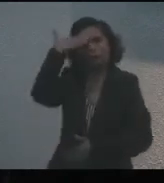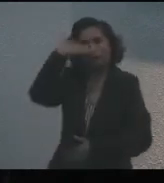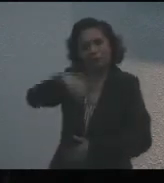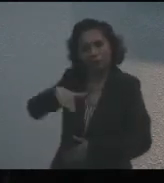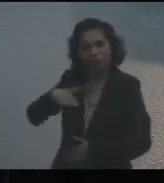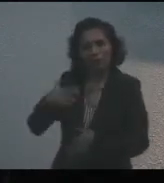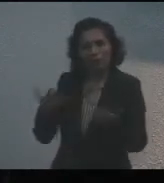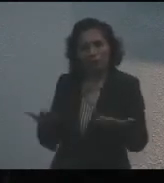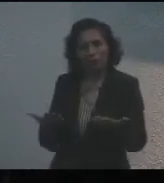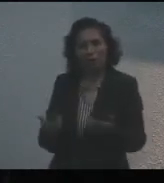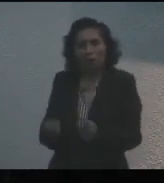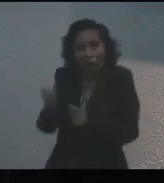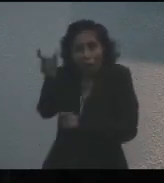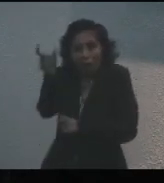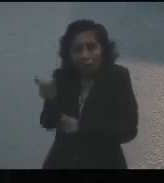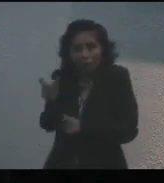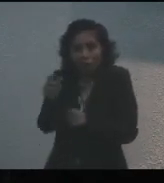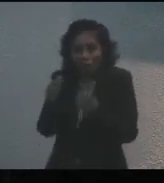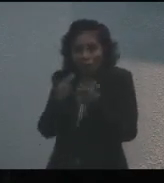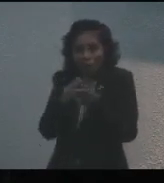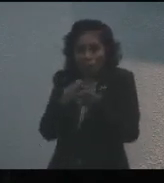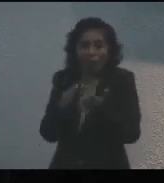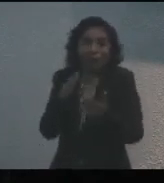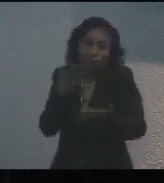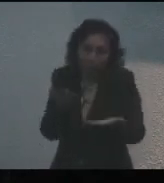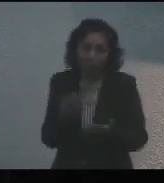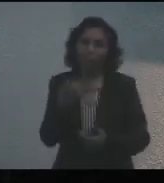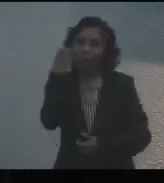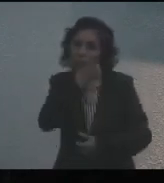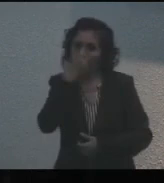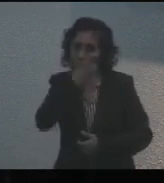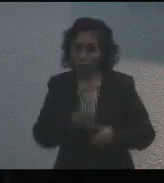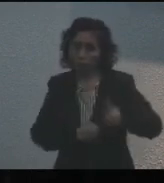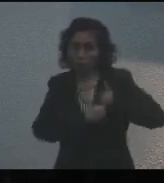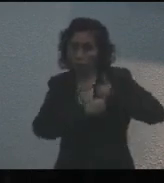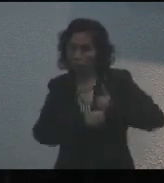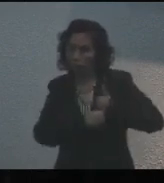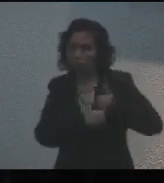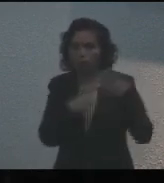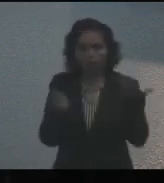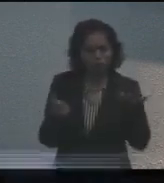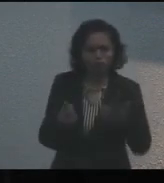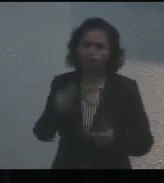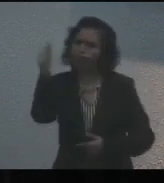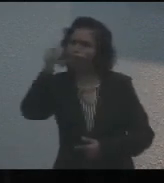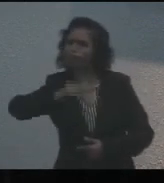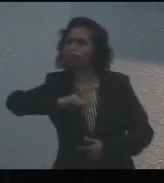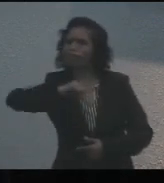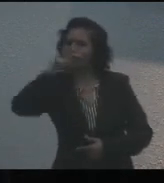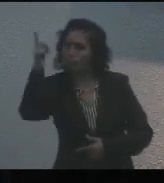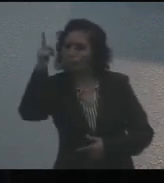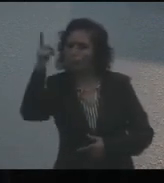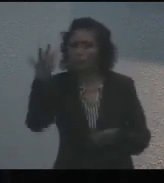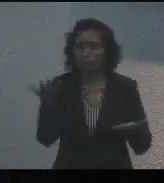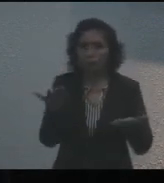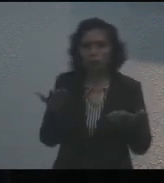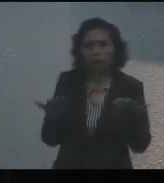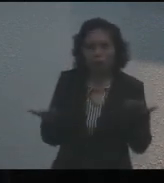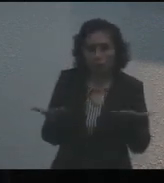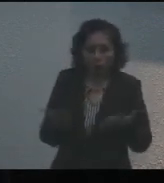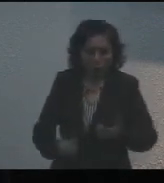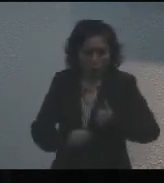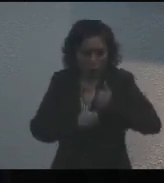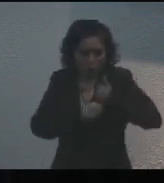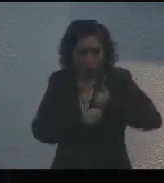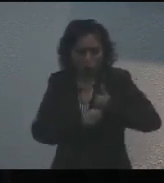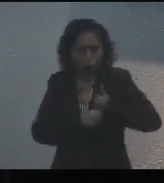este acto simbólico el papel del Heroico Colegio Militar en la profesionalización de la columna vertebral del actual Ejército